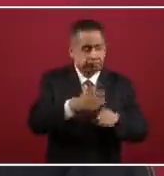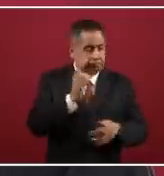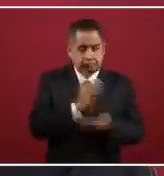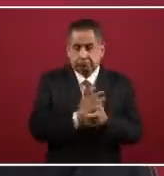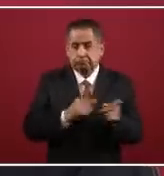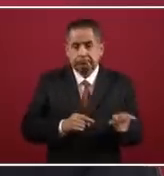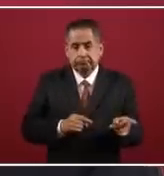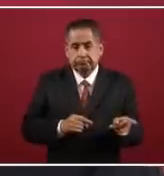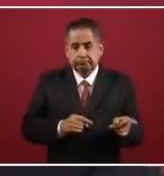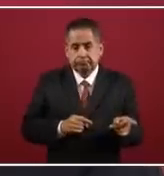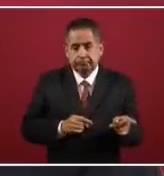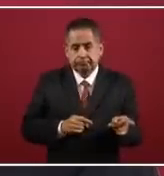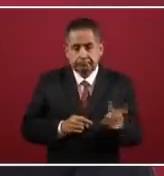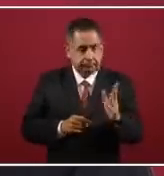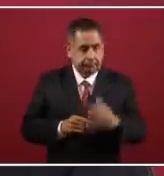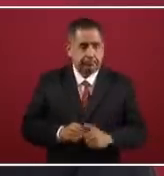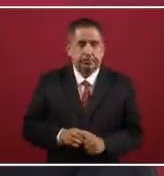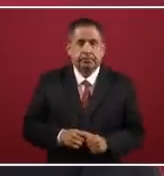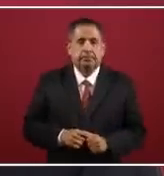Y fíjense